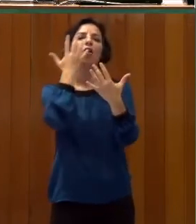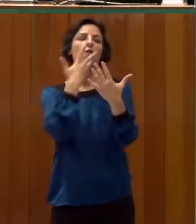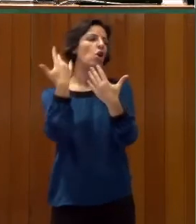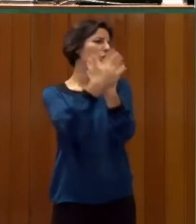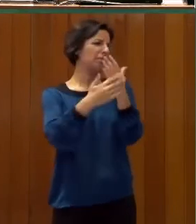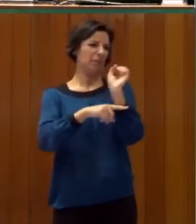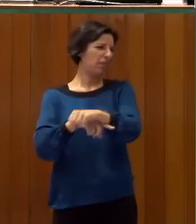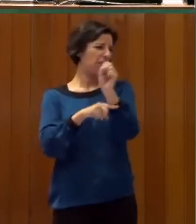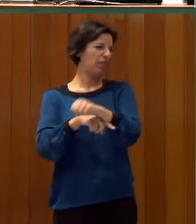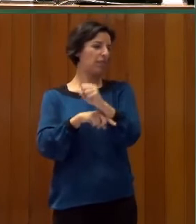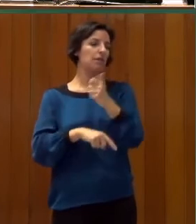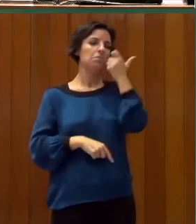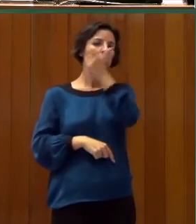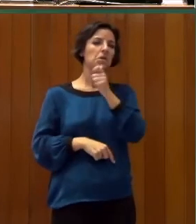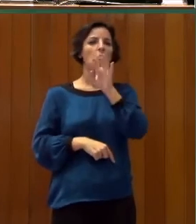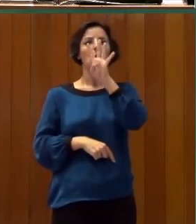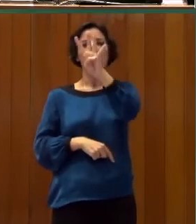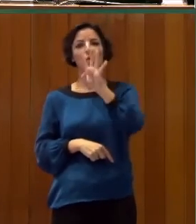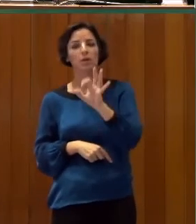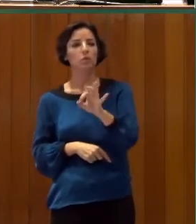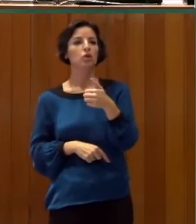número de aciertos y tiempo de reacción.